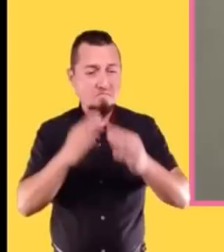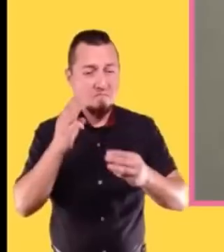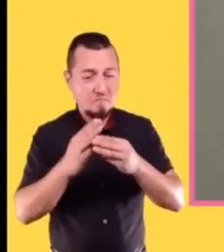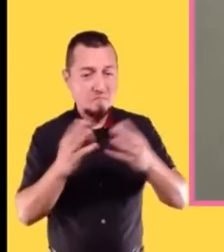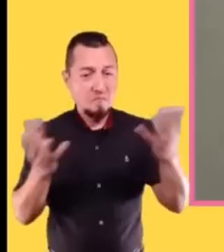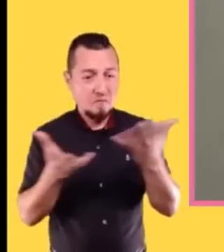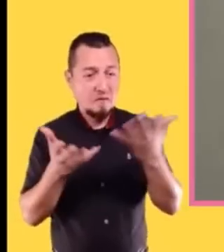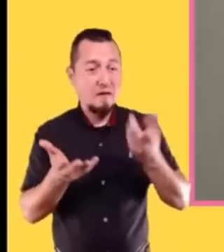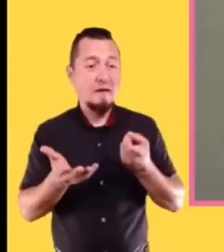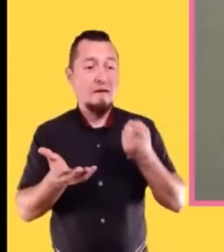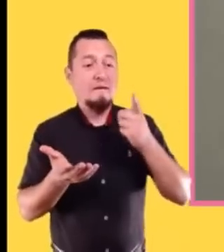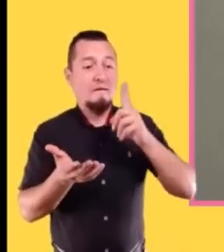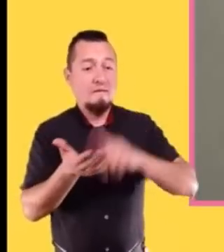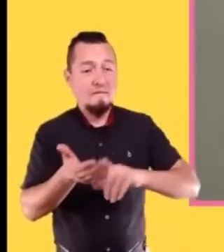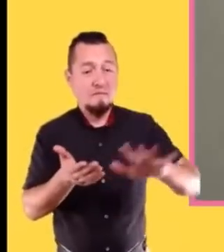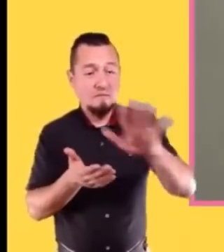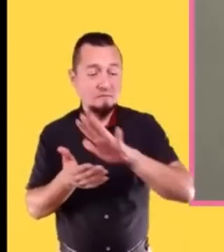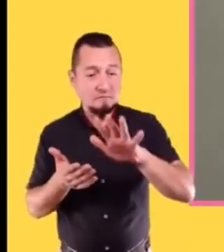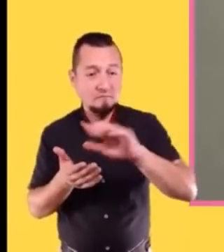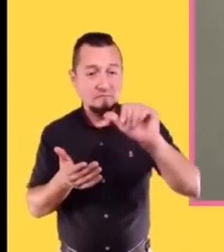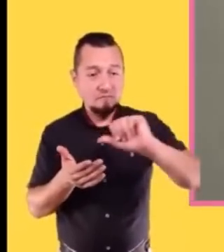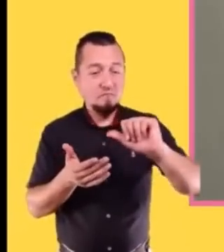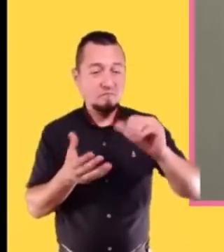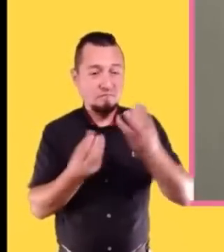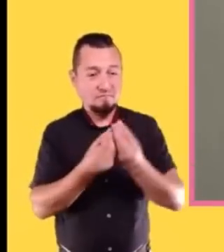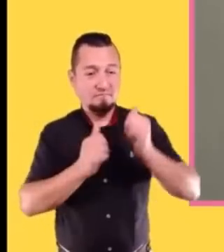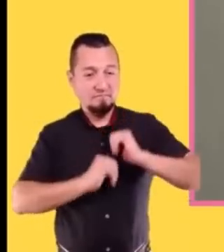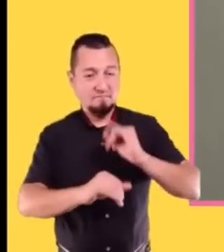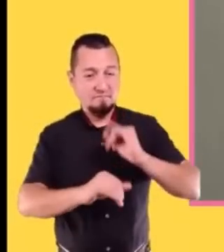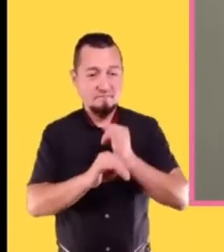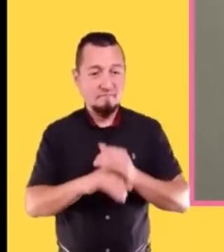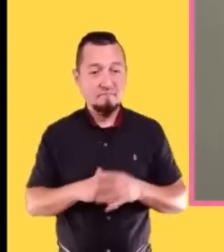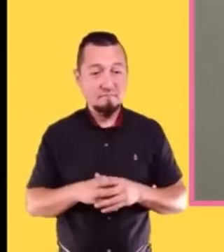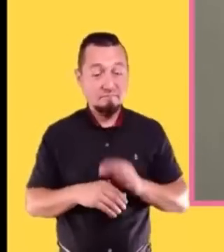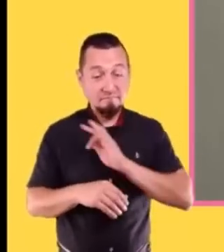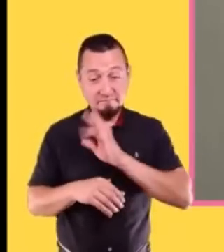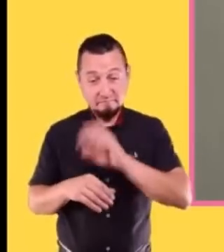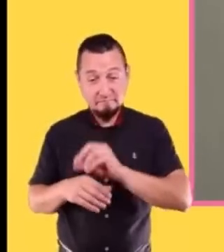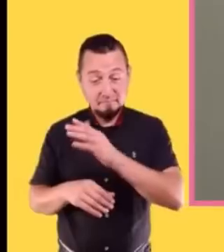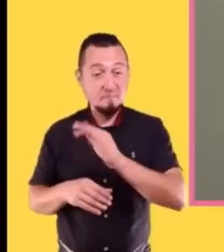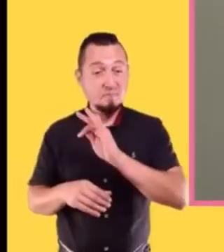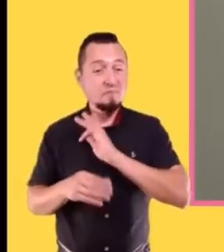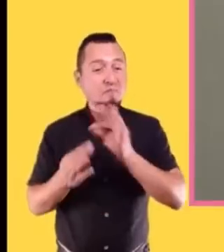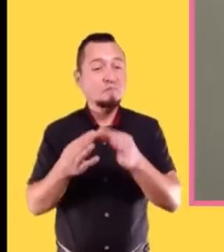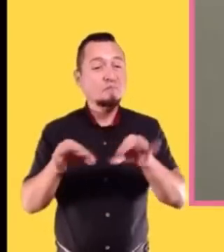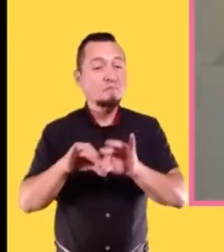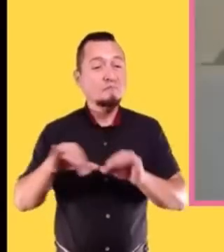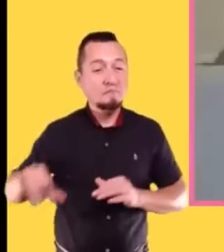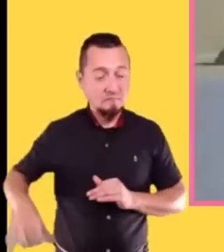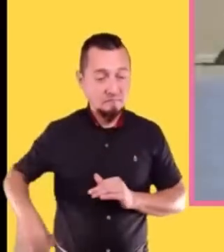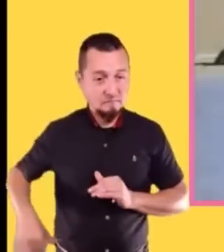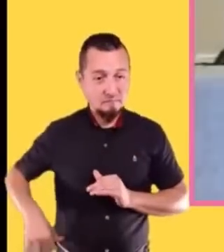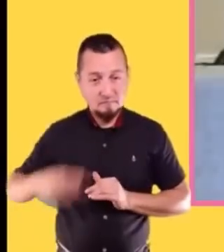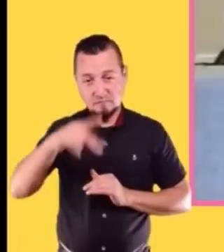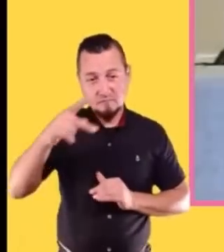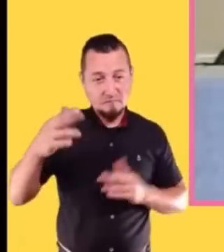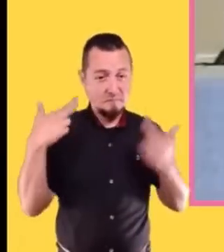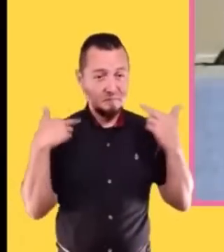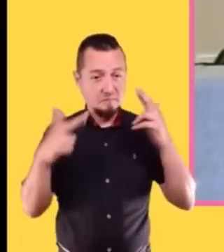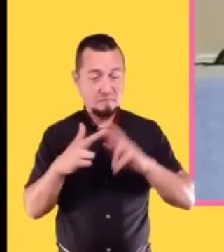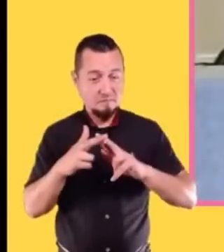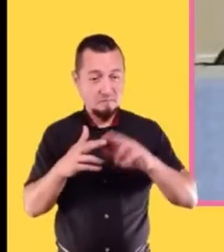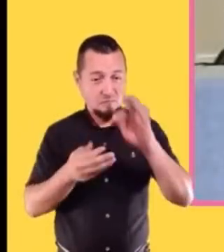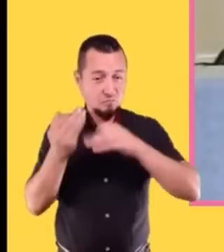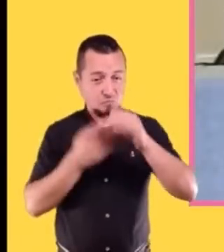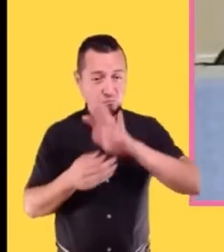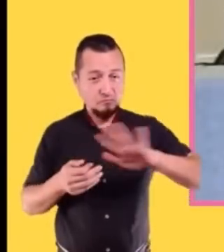través de las plataformas digitales. Y si me lo permites, gobernador, algo bien interesante en el que trabajaron los maestros, cada proyecto integrador, por ejemplo,